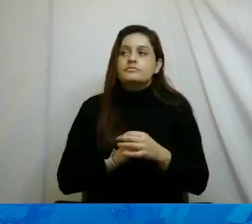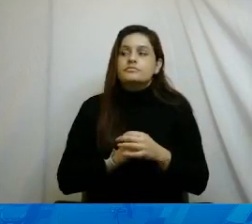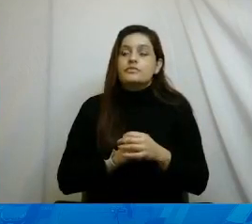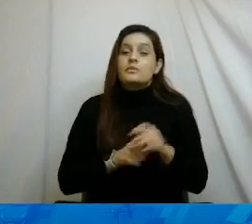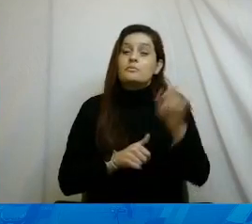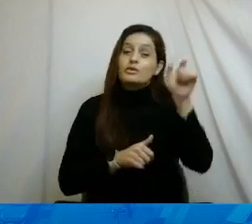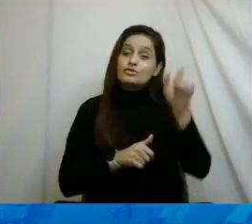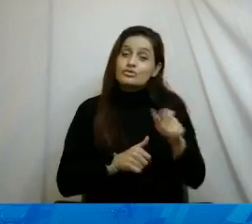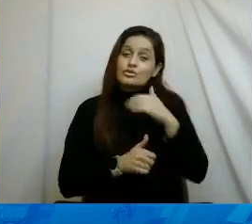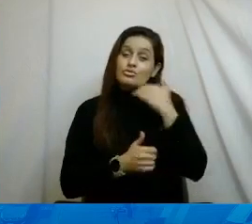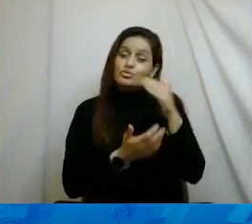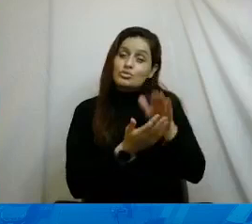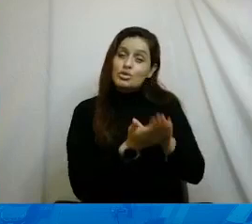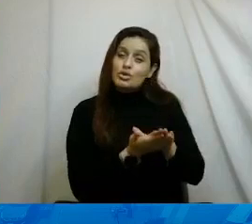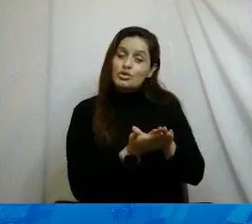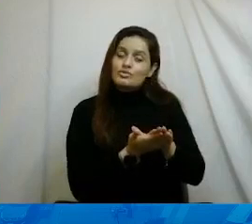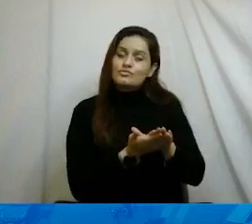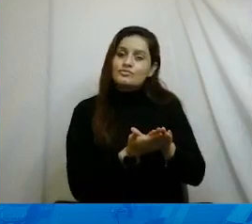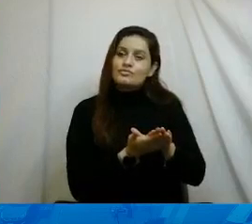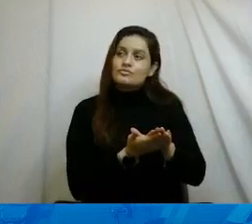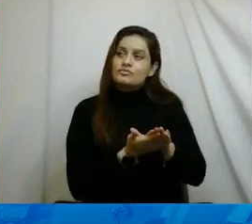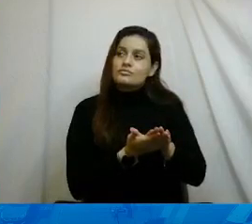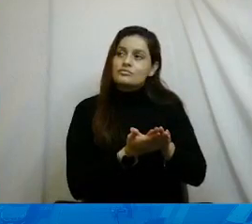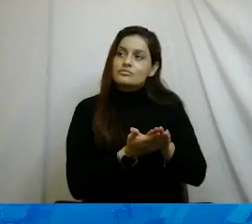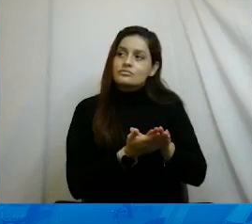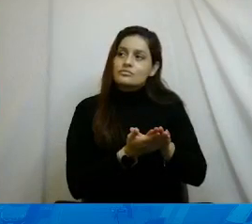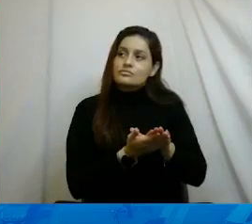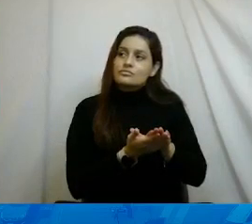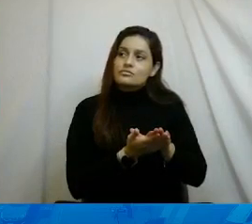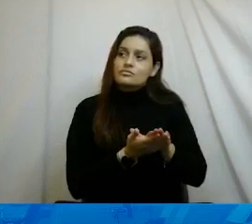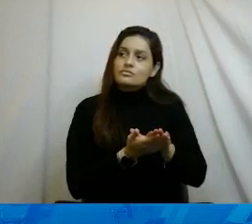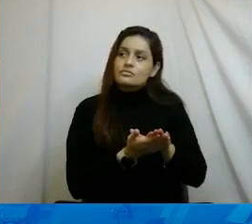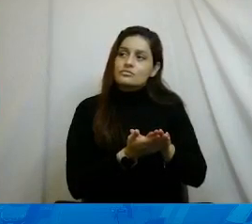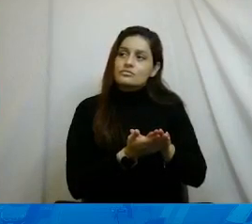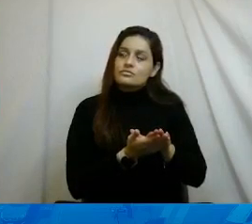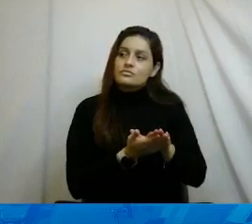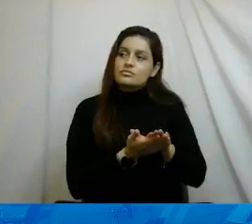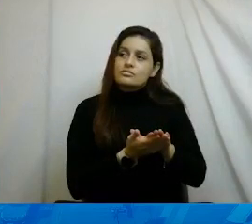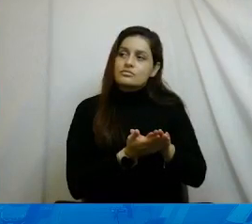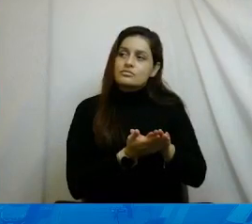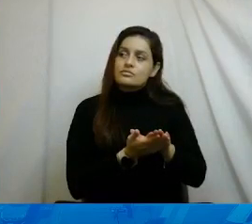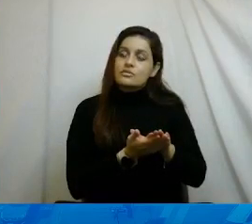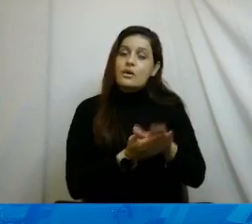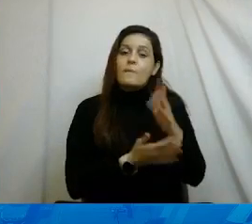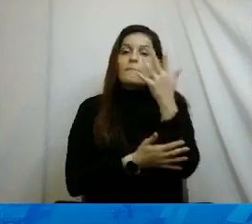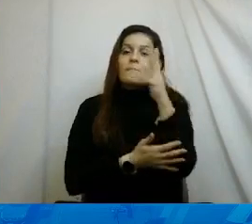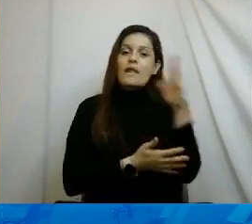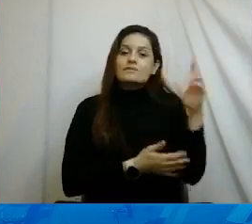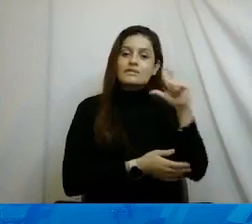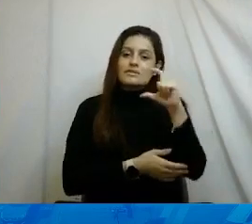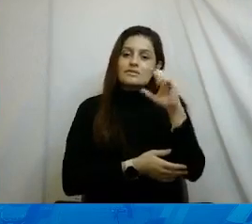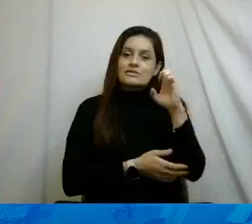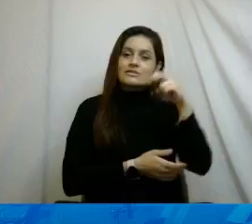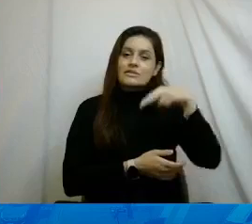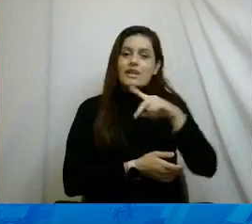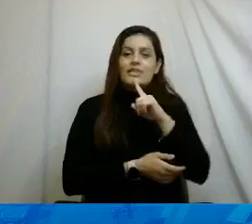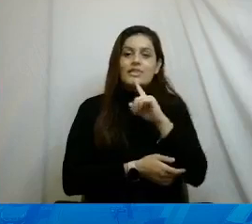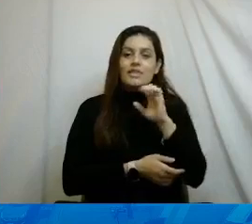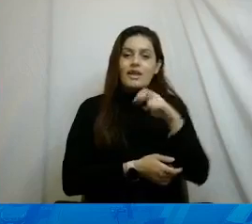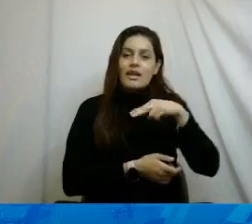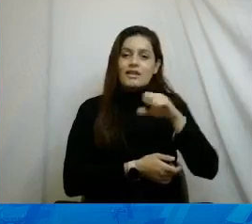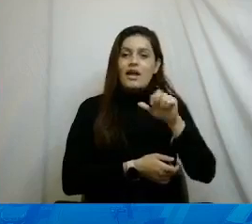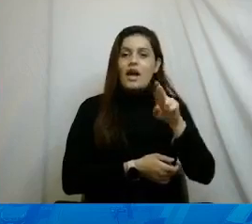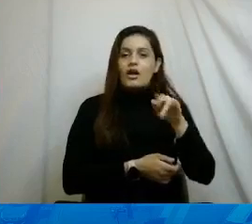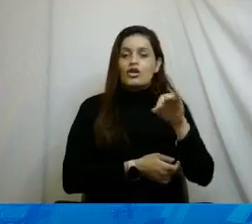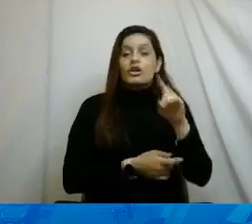de la persona que es un hallazgo cadáver en la Plaza Centenario fue trabajado por carabineros.